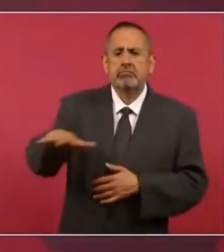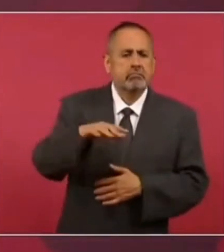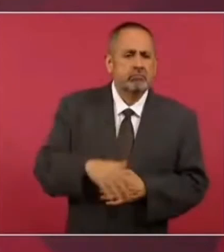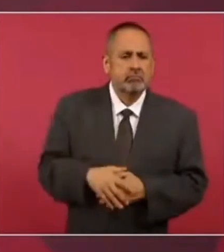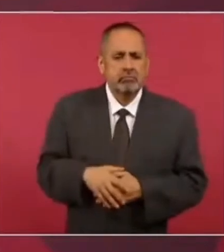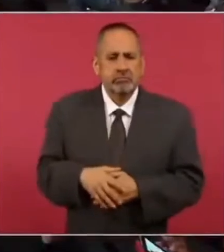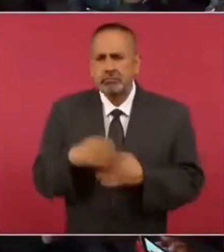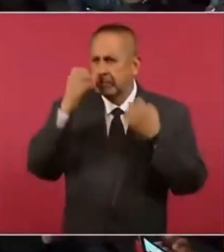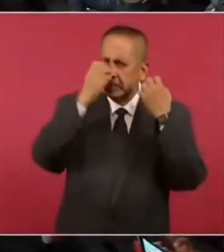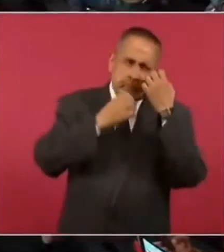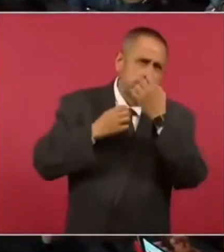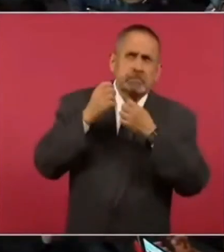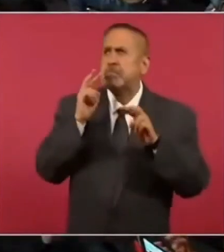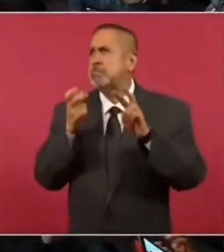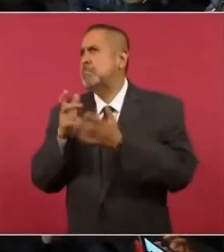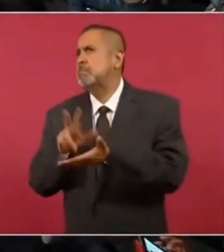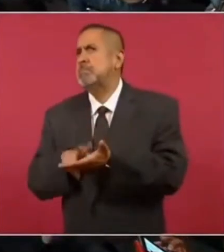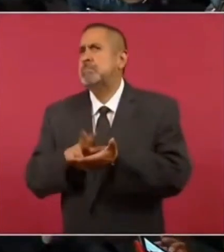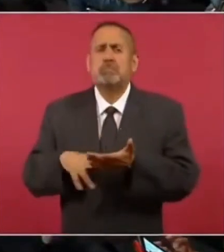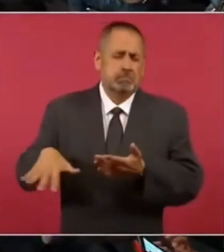Se hizo un avalúo en aquel entonces.